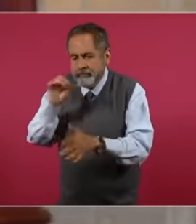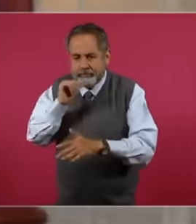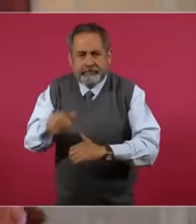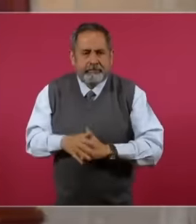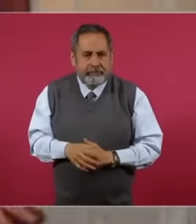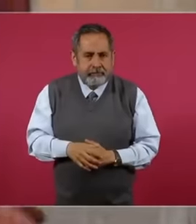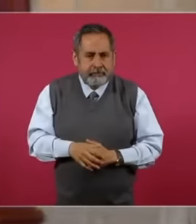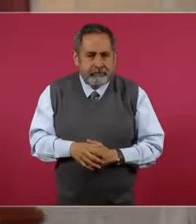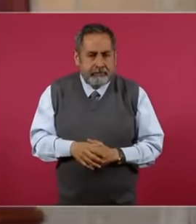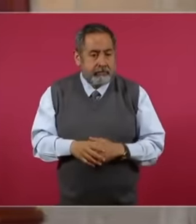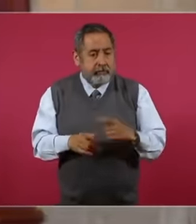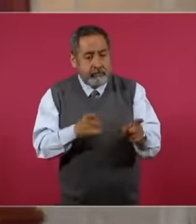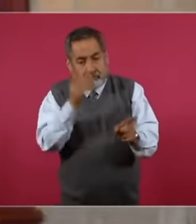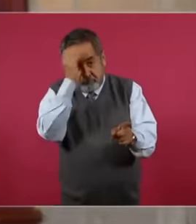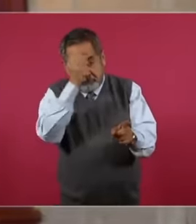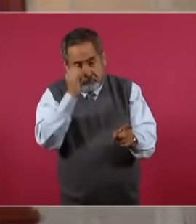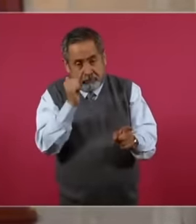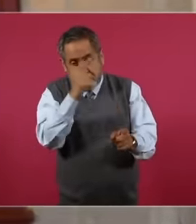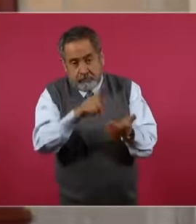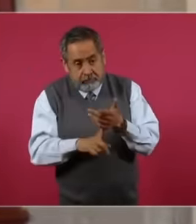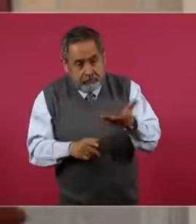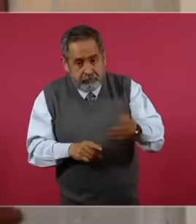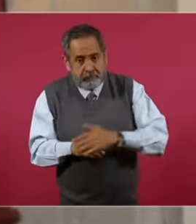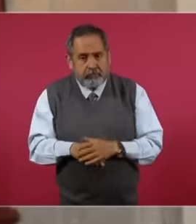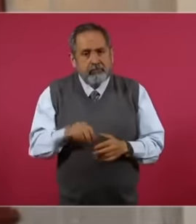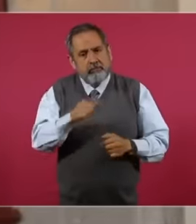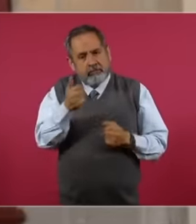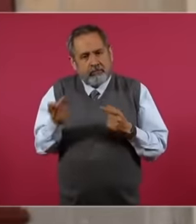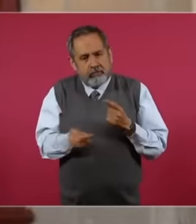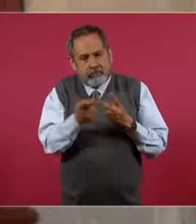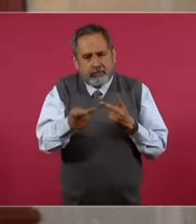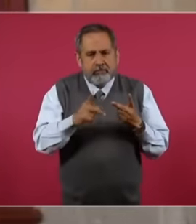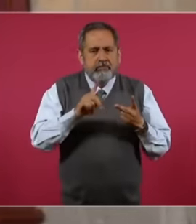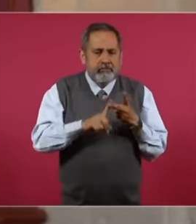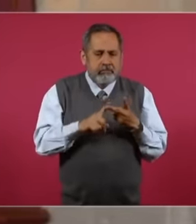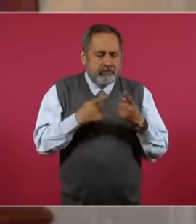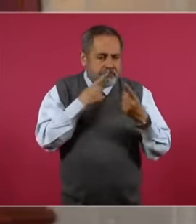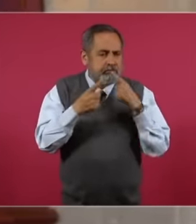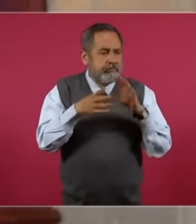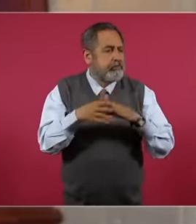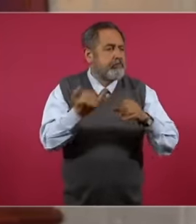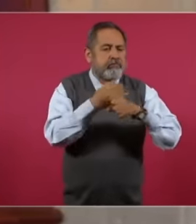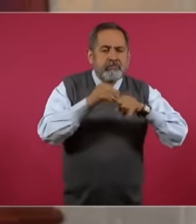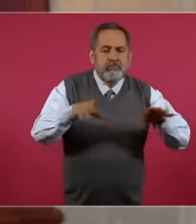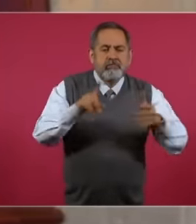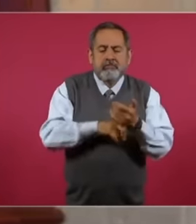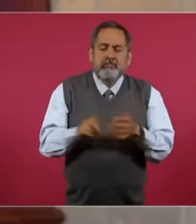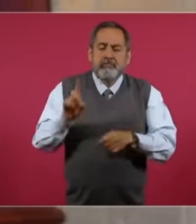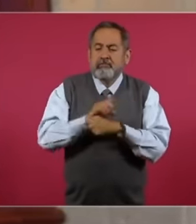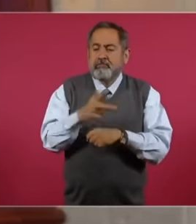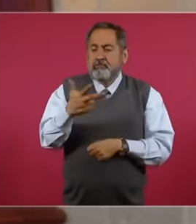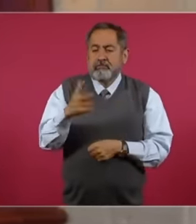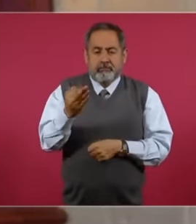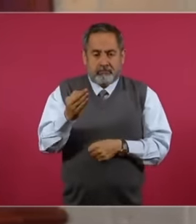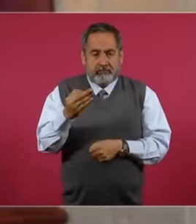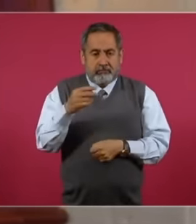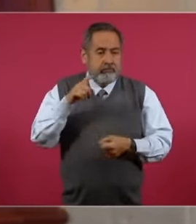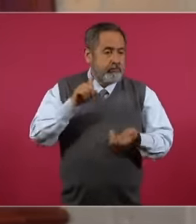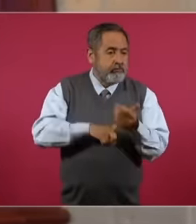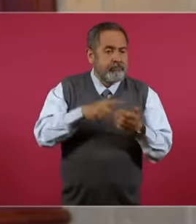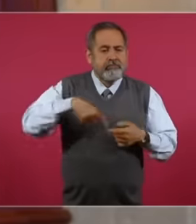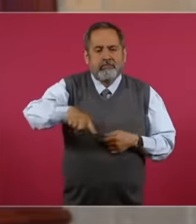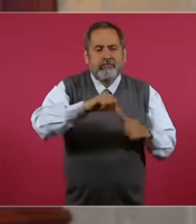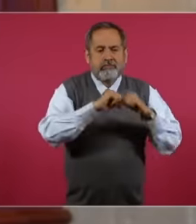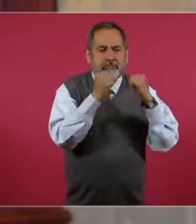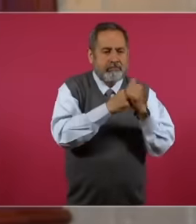¿Tienes algún comentario al respecto? Otra pregunta que tenemos surge de una información que fue publicada el 8 de febrero por Mexicanos contra